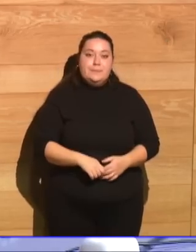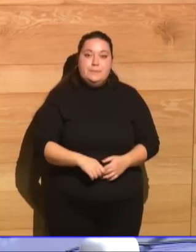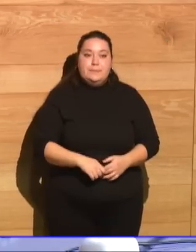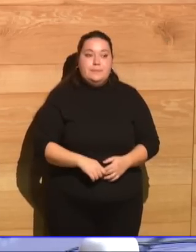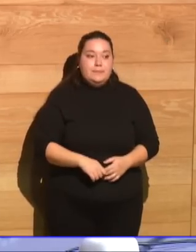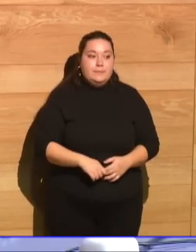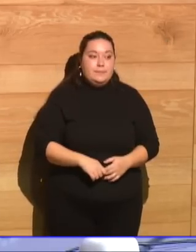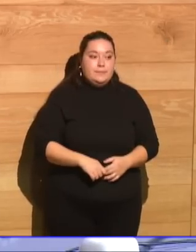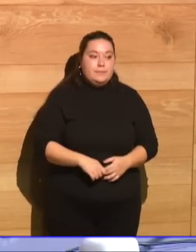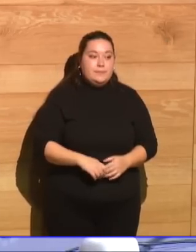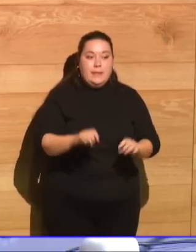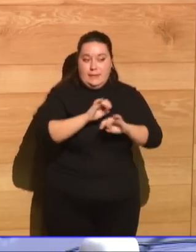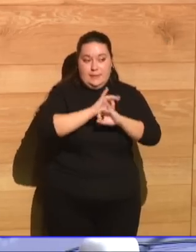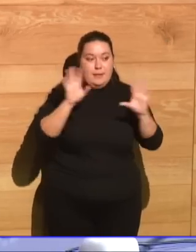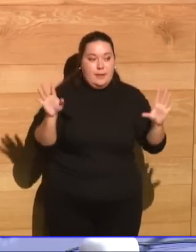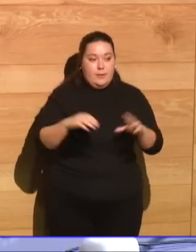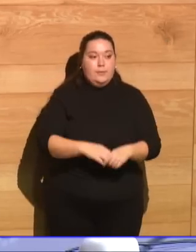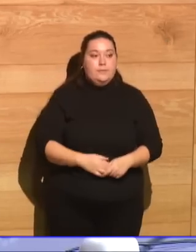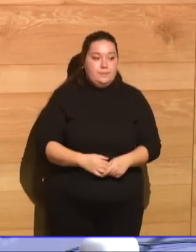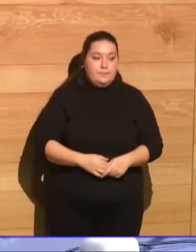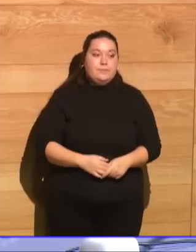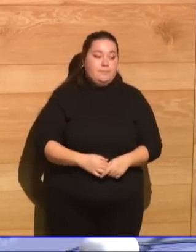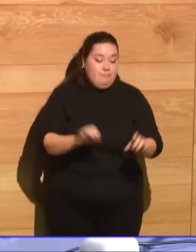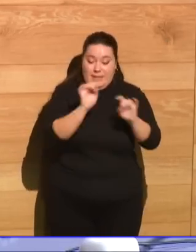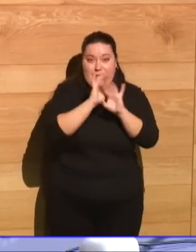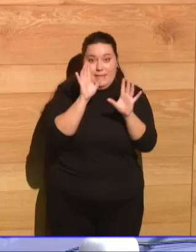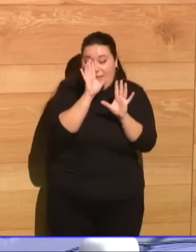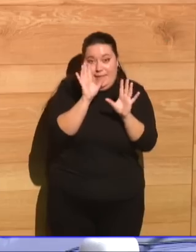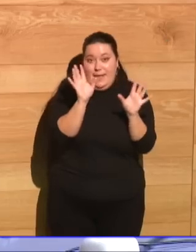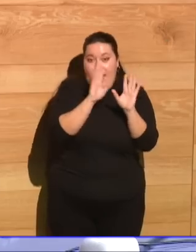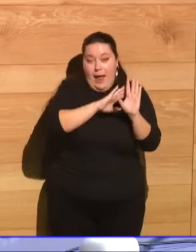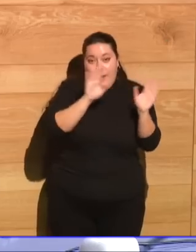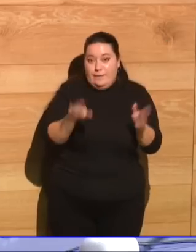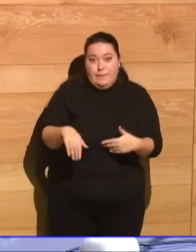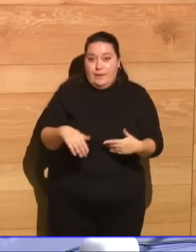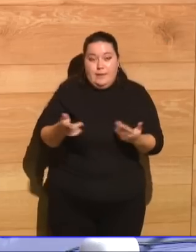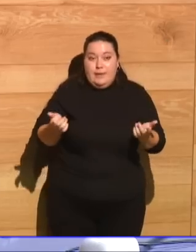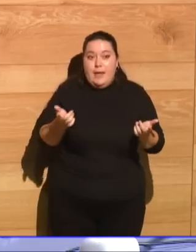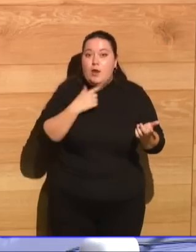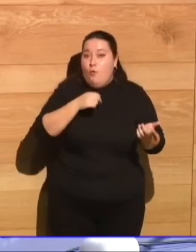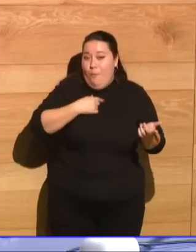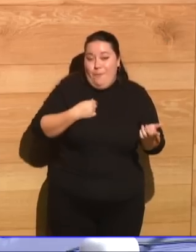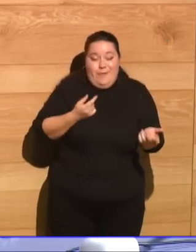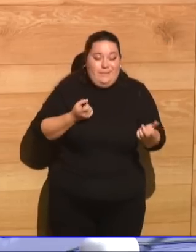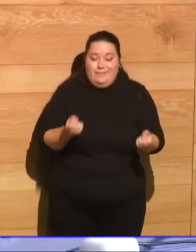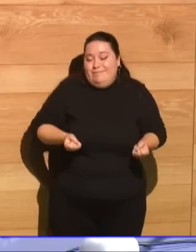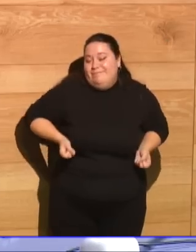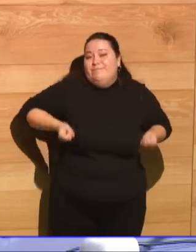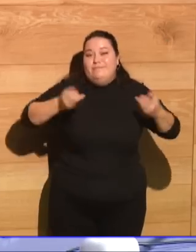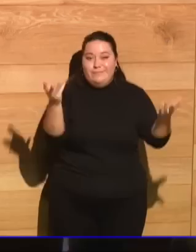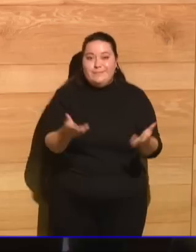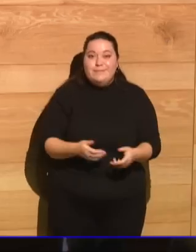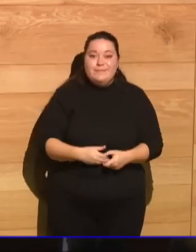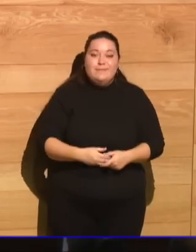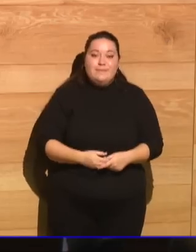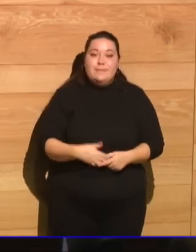Claro, claro. ¿Qué tía la hacía? Claro, es que al final el humor nos sale por los poros.